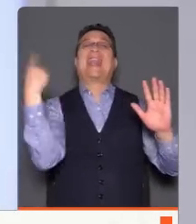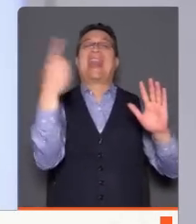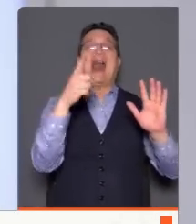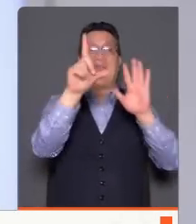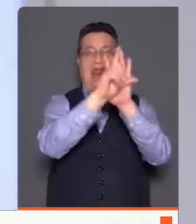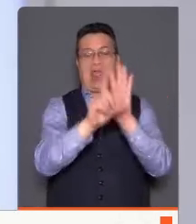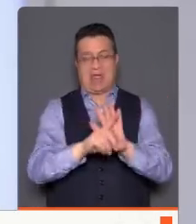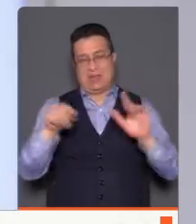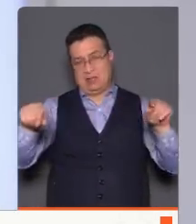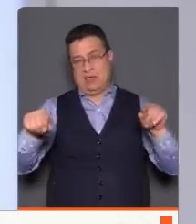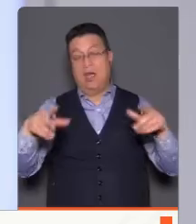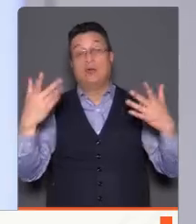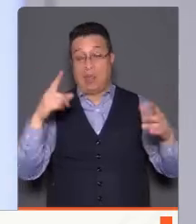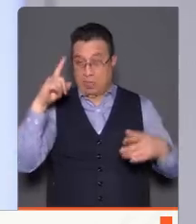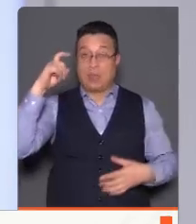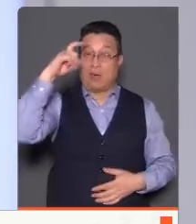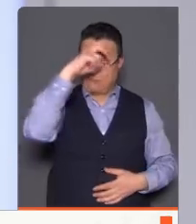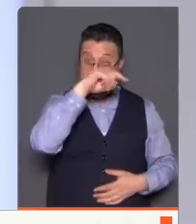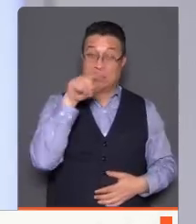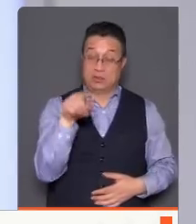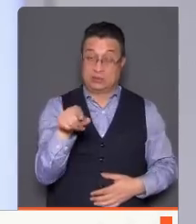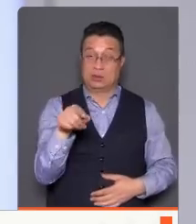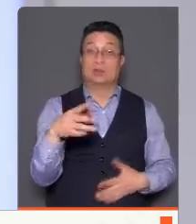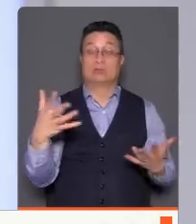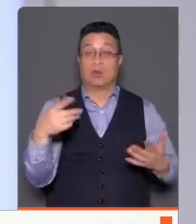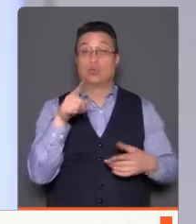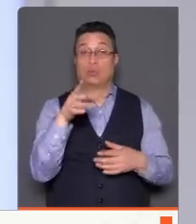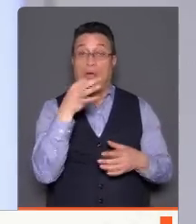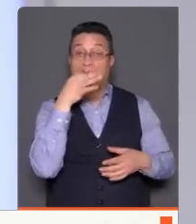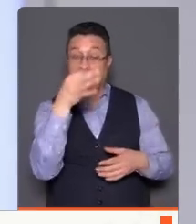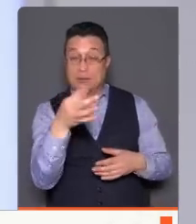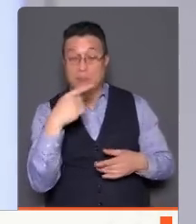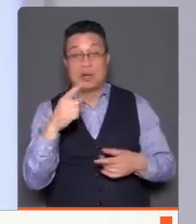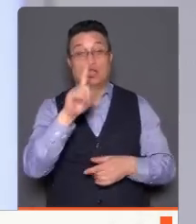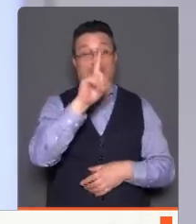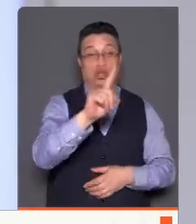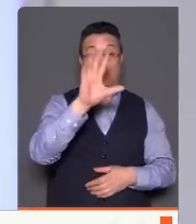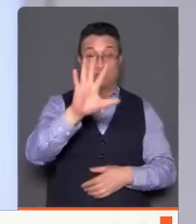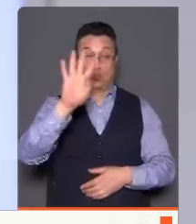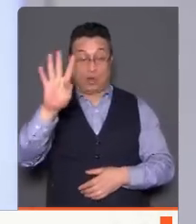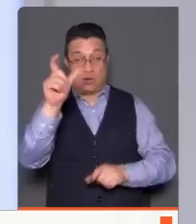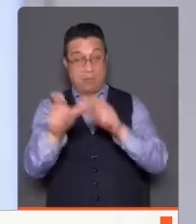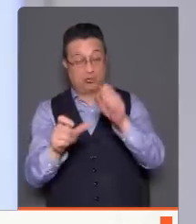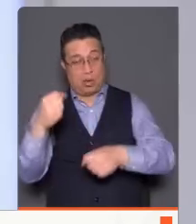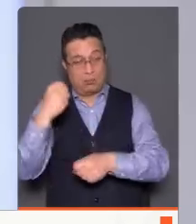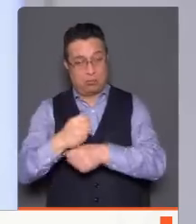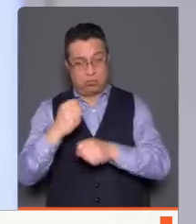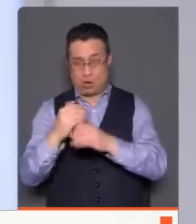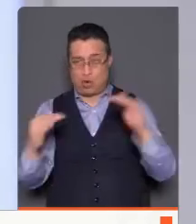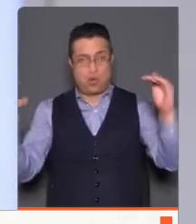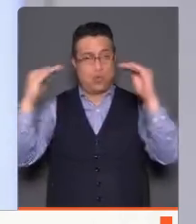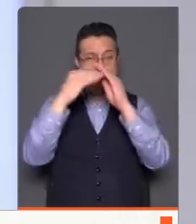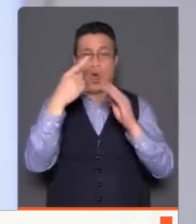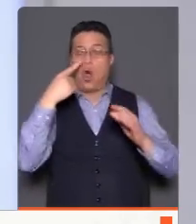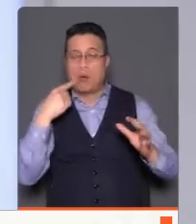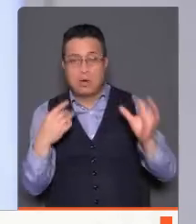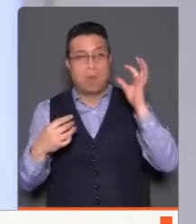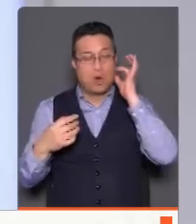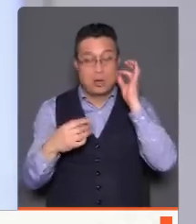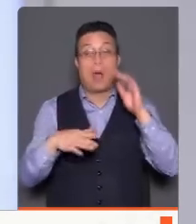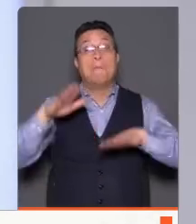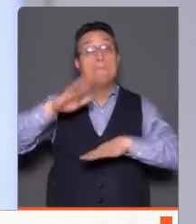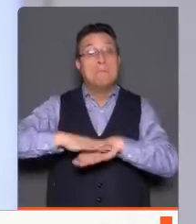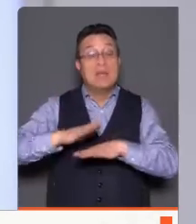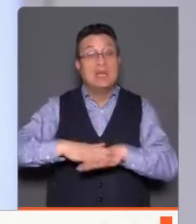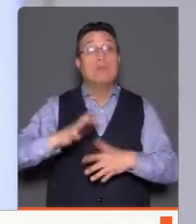complejo que ha sido, como tú muy bien dices, desarrollado por 154 personas de manera paritaria, con a lo menos